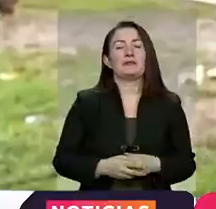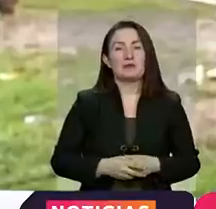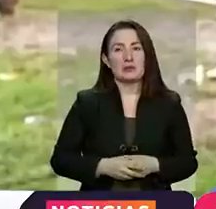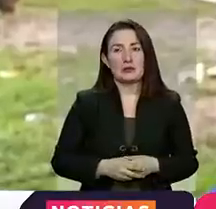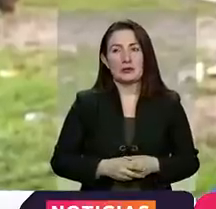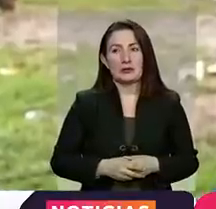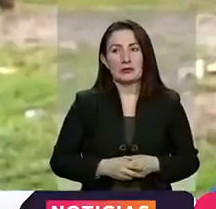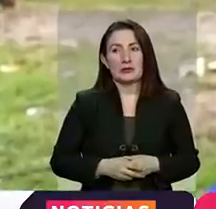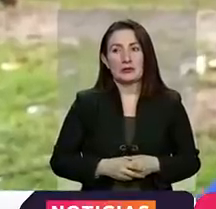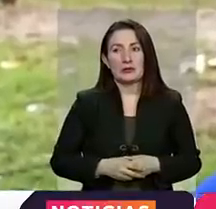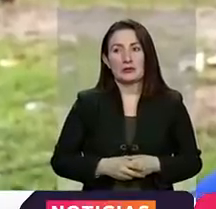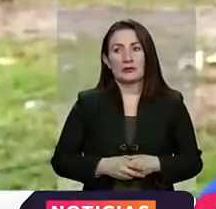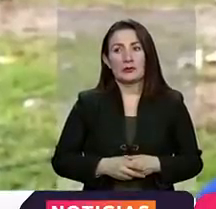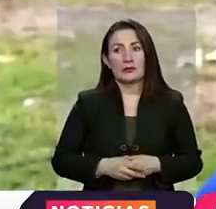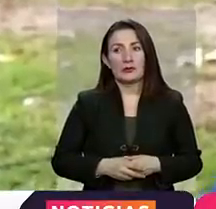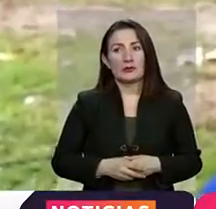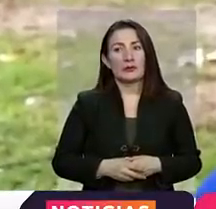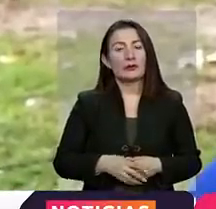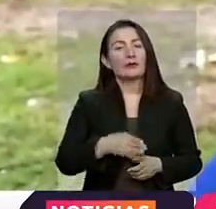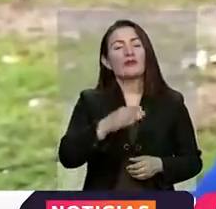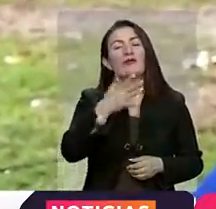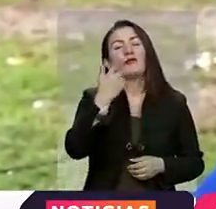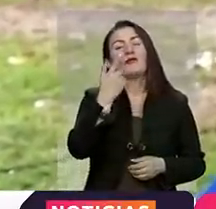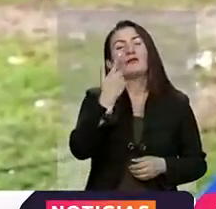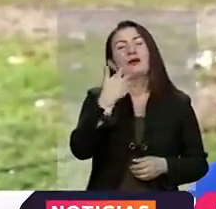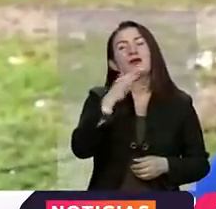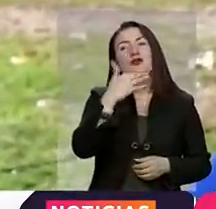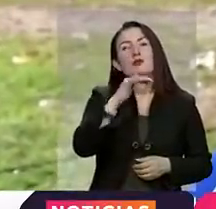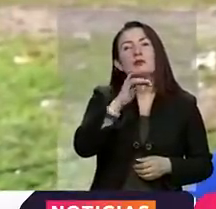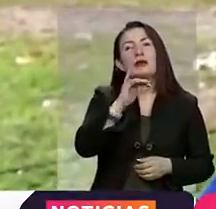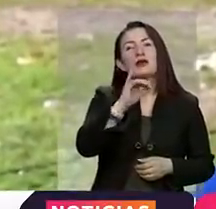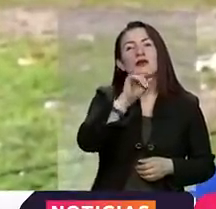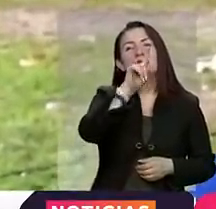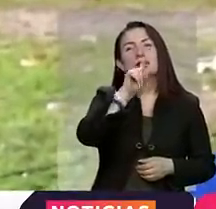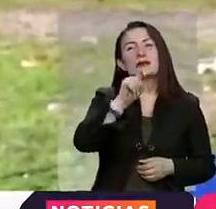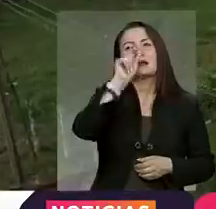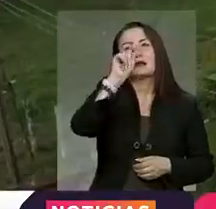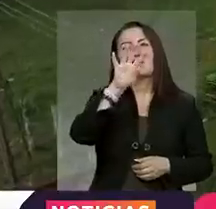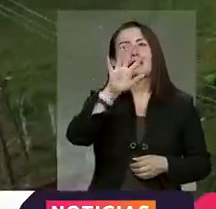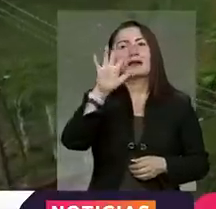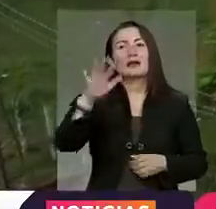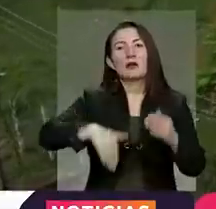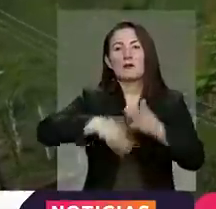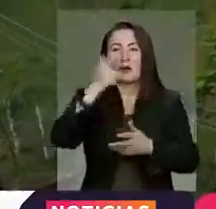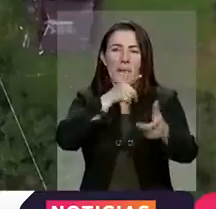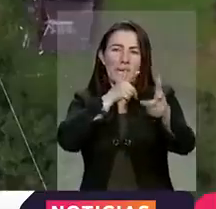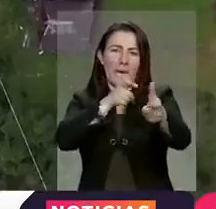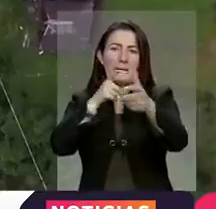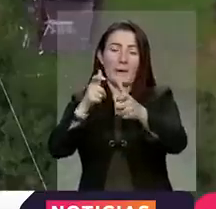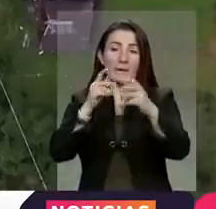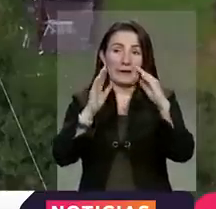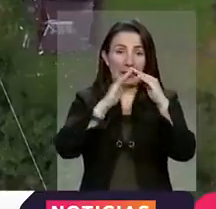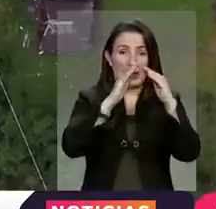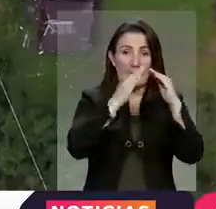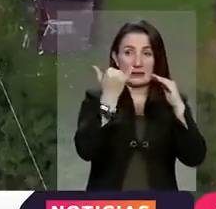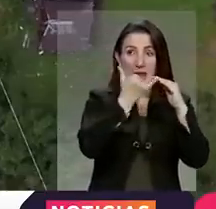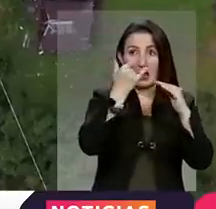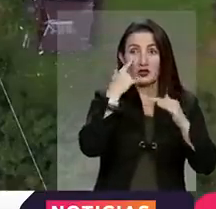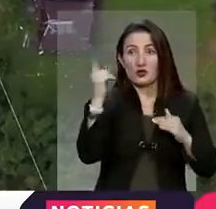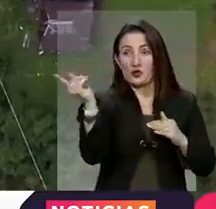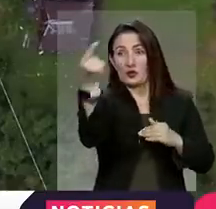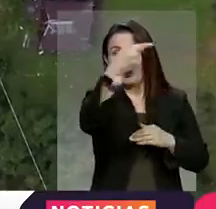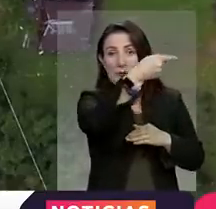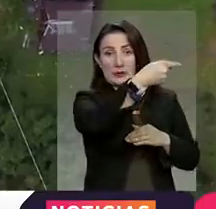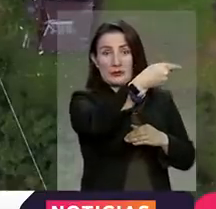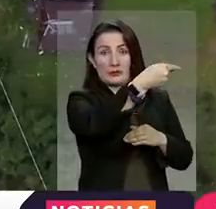Y falta como un 7:15 cuando empezó los primeros disparos. Dentro de la Casa Azul, ubicada al otro costado de la